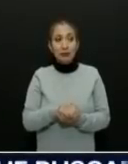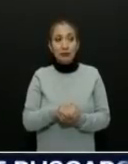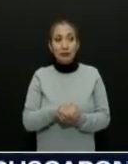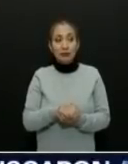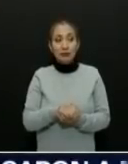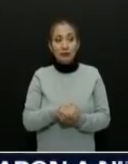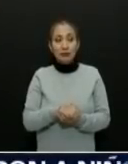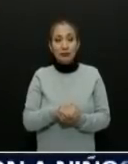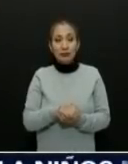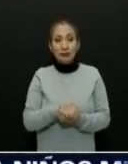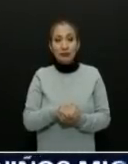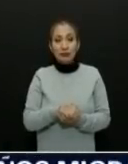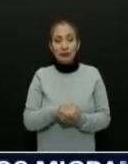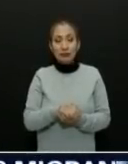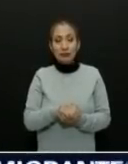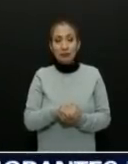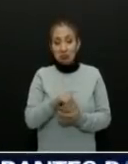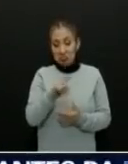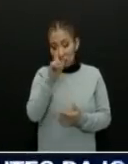y presentamos